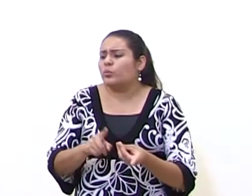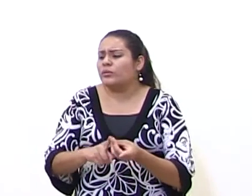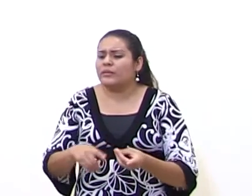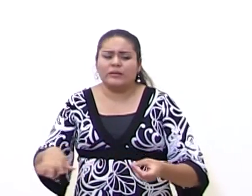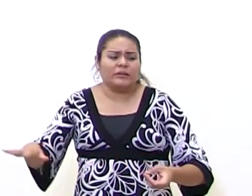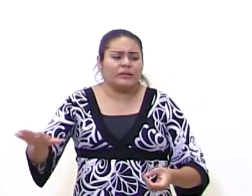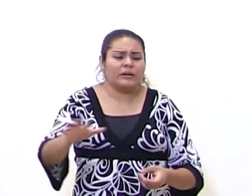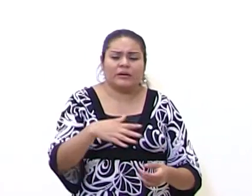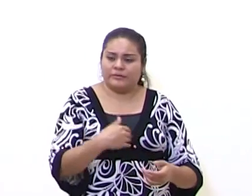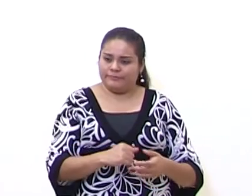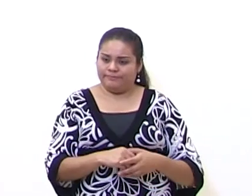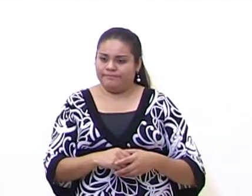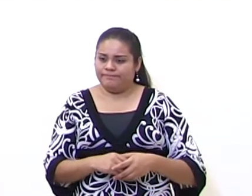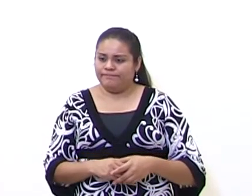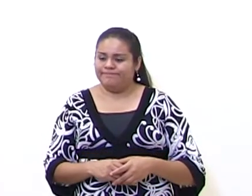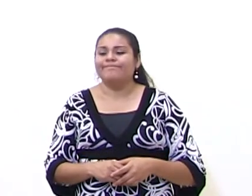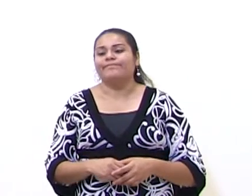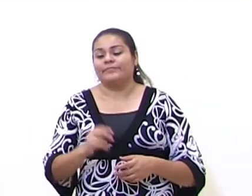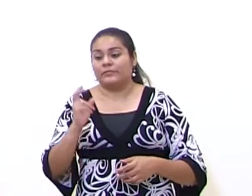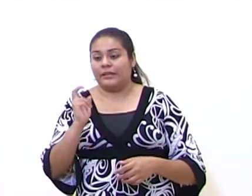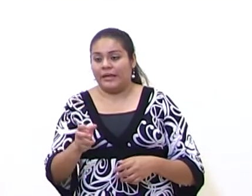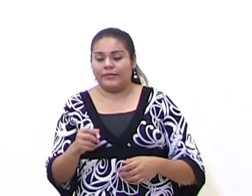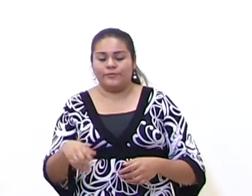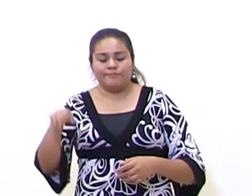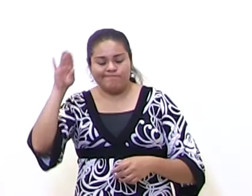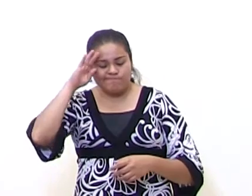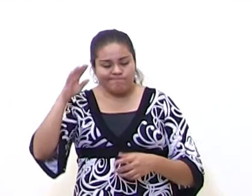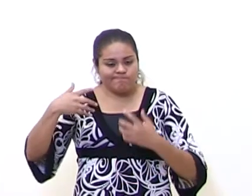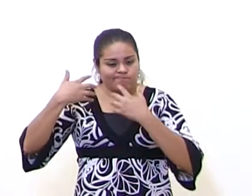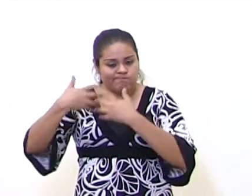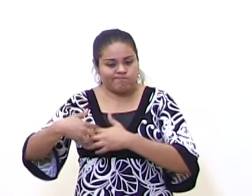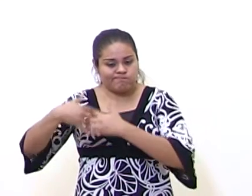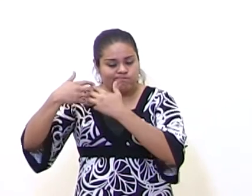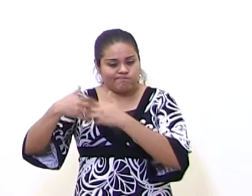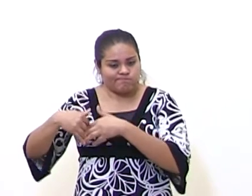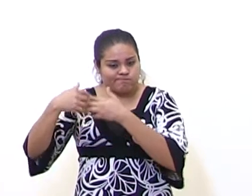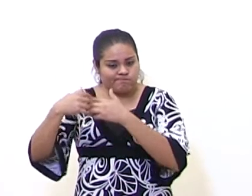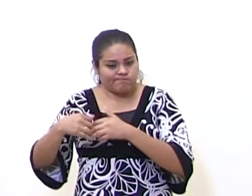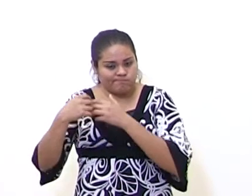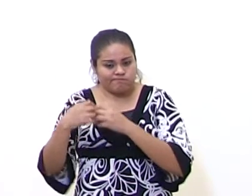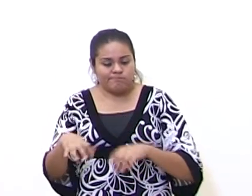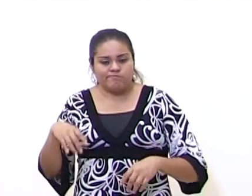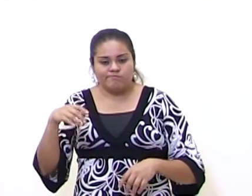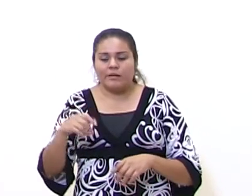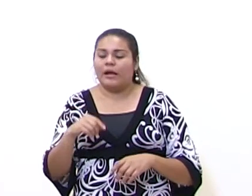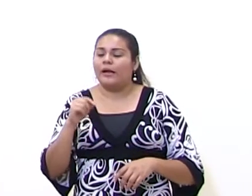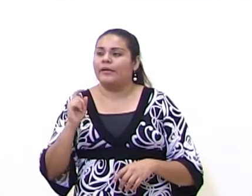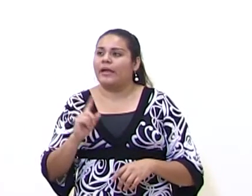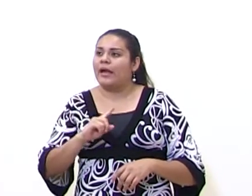esa encuesta? Eso es importante, y que eso pues implica que desarrollemos un